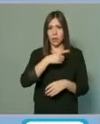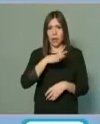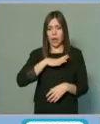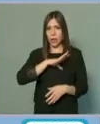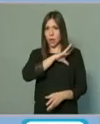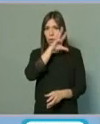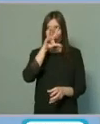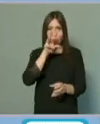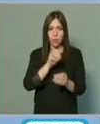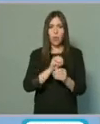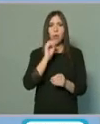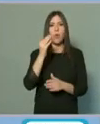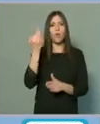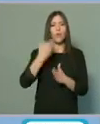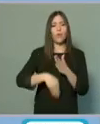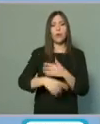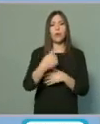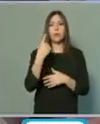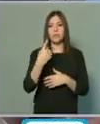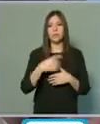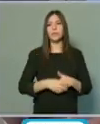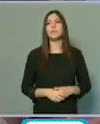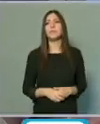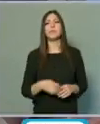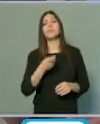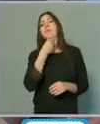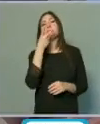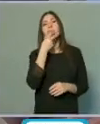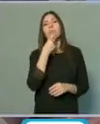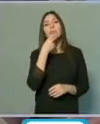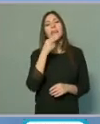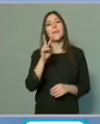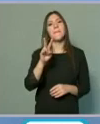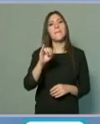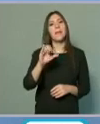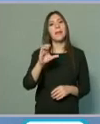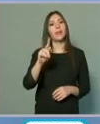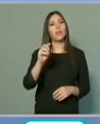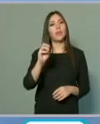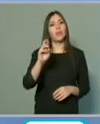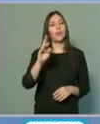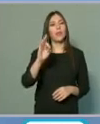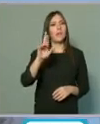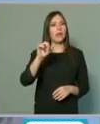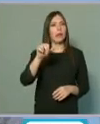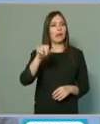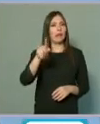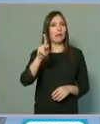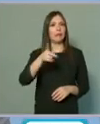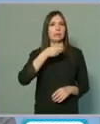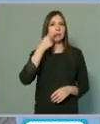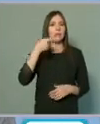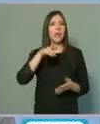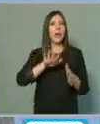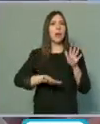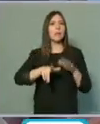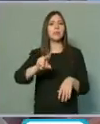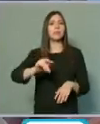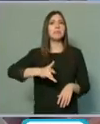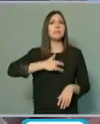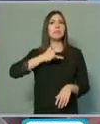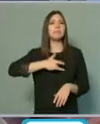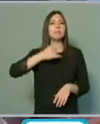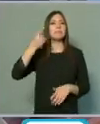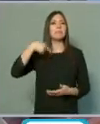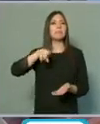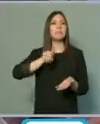todas. Okay. Realmente existe, Víctor Frank incluso habla del inconsciente espiritual. Hay un área ahí que a veces no le prestamos atención.